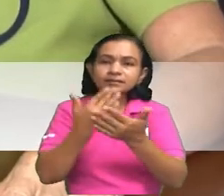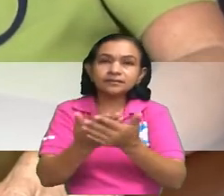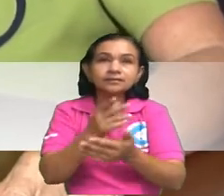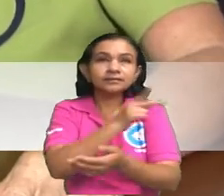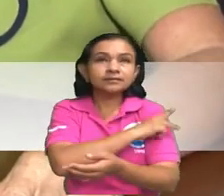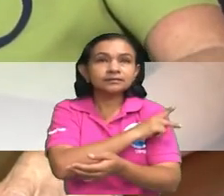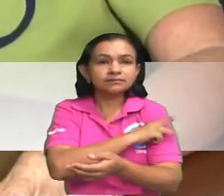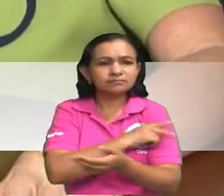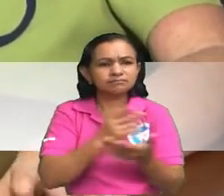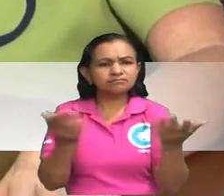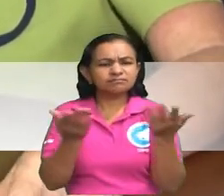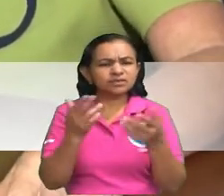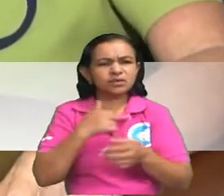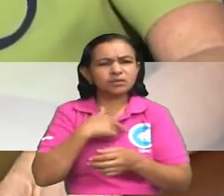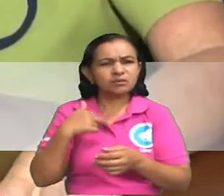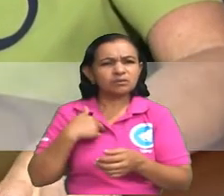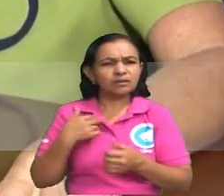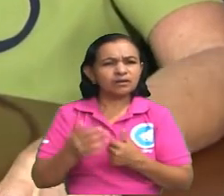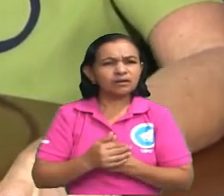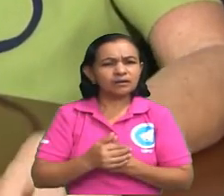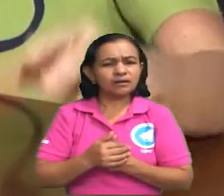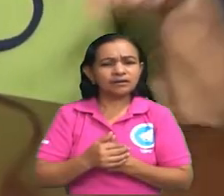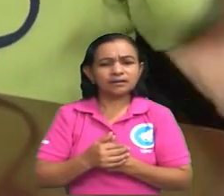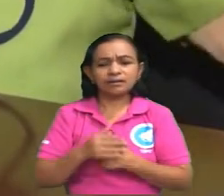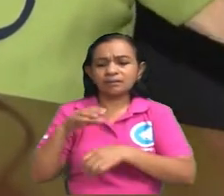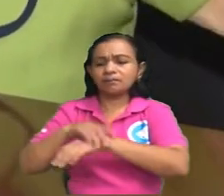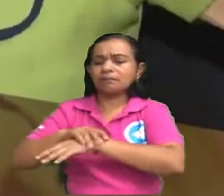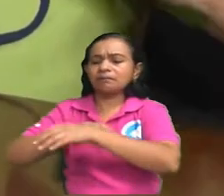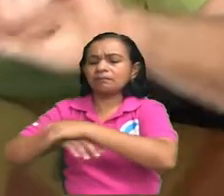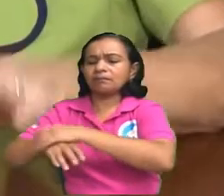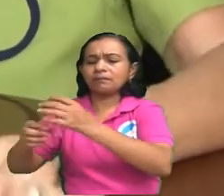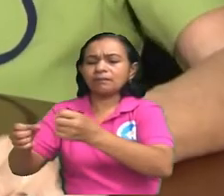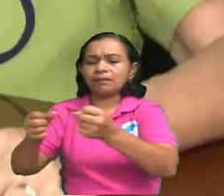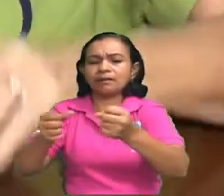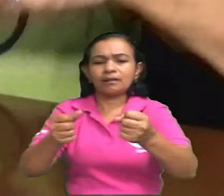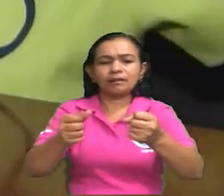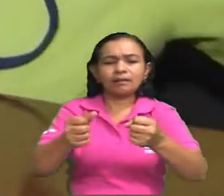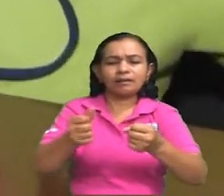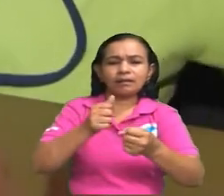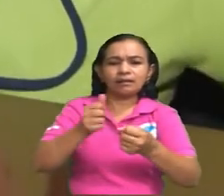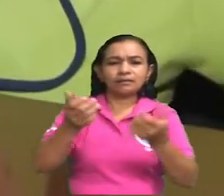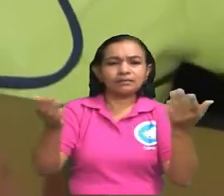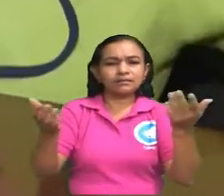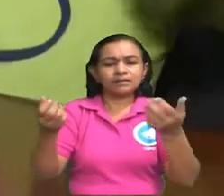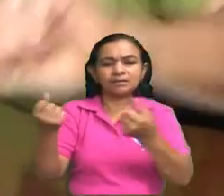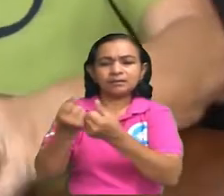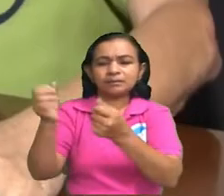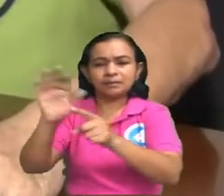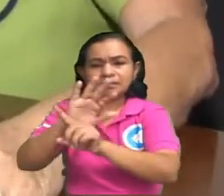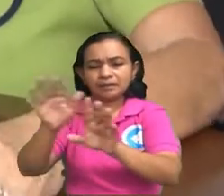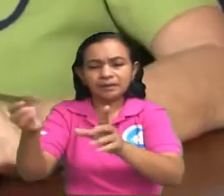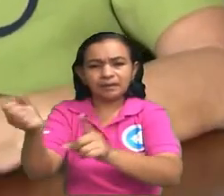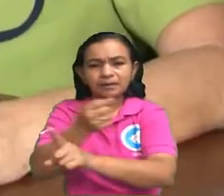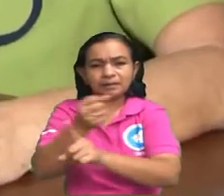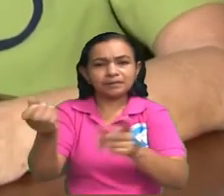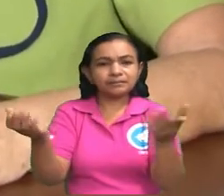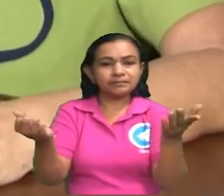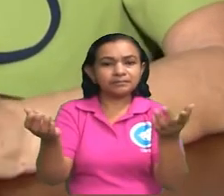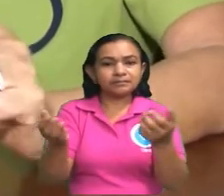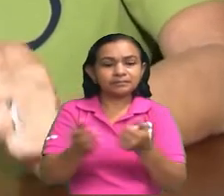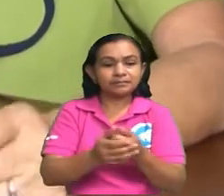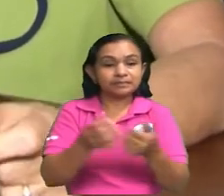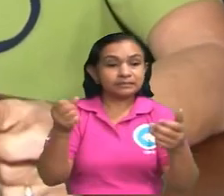Yo le decía: ¿cómo hacemos cuando nos llevamos detenido a alguien por ebriedad y escándalo, o porque le pegó a la mujer, o porque